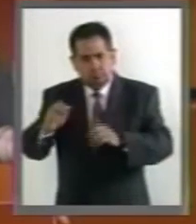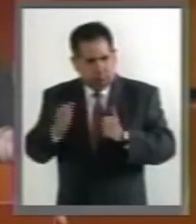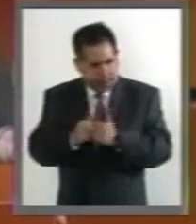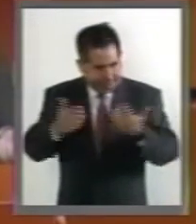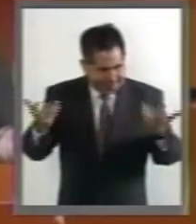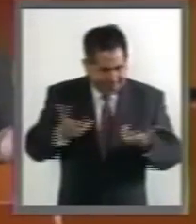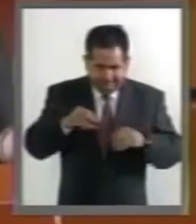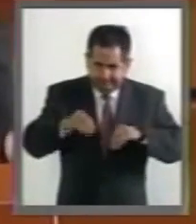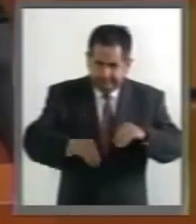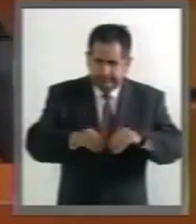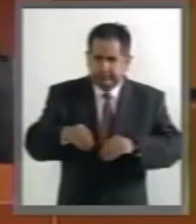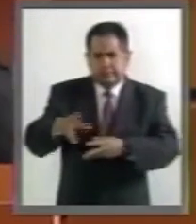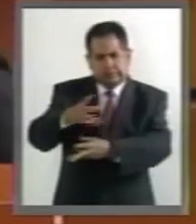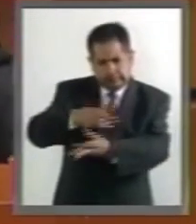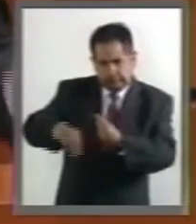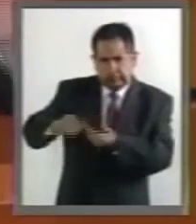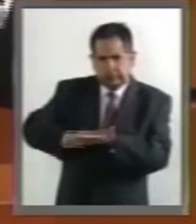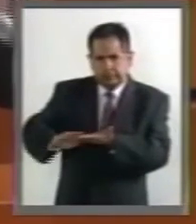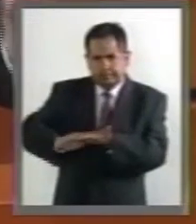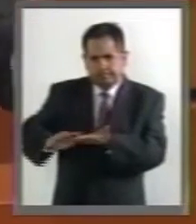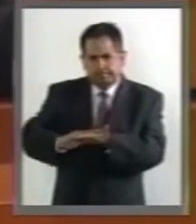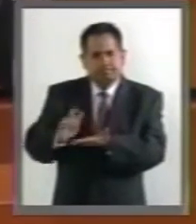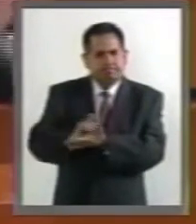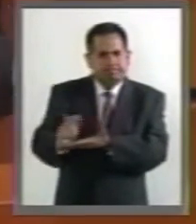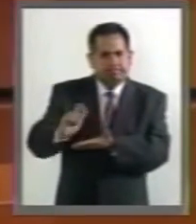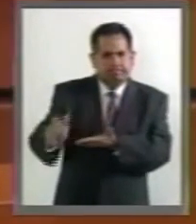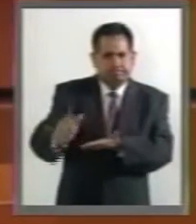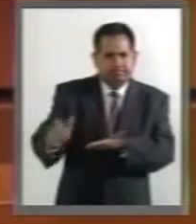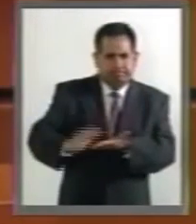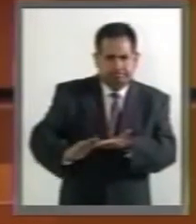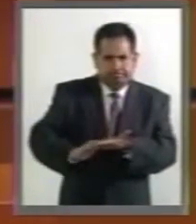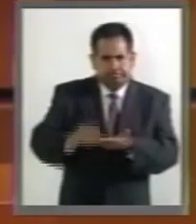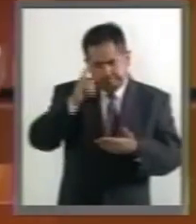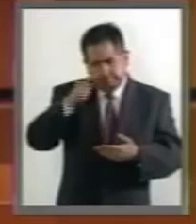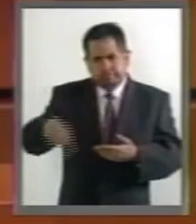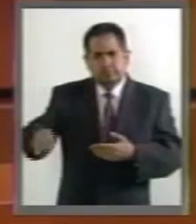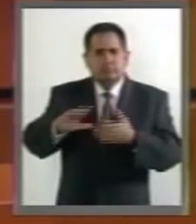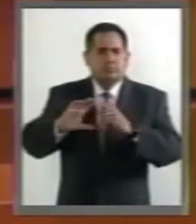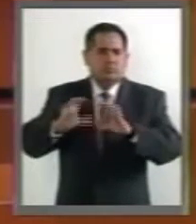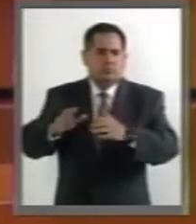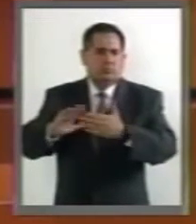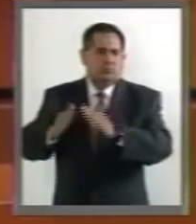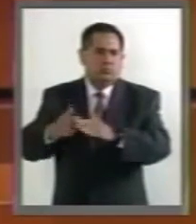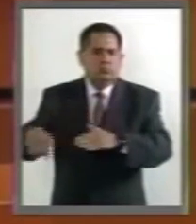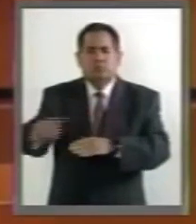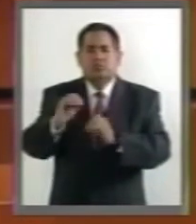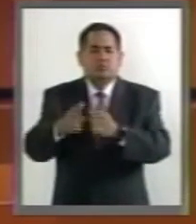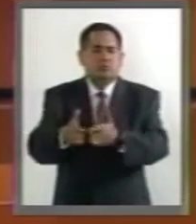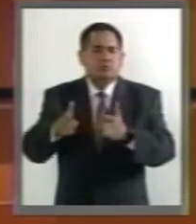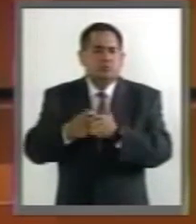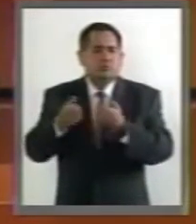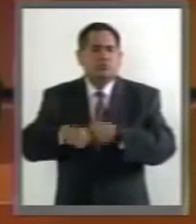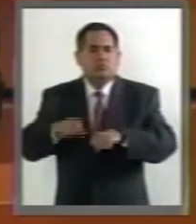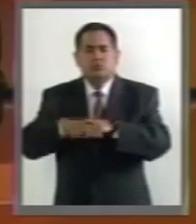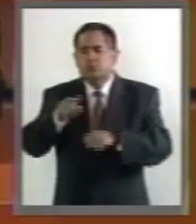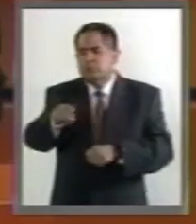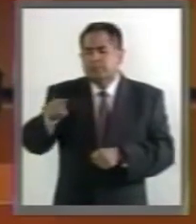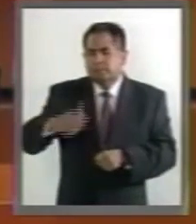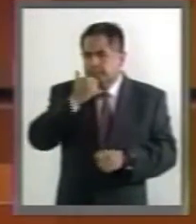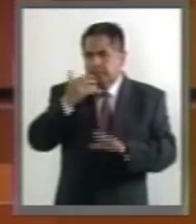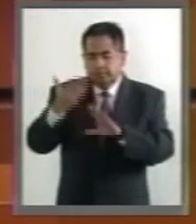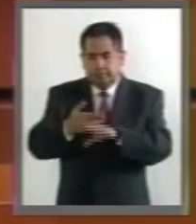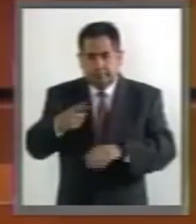acciones resarcitorias e indemnizadoras a las comunidades y grupos sociales que han sido